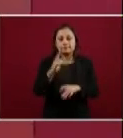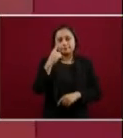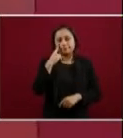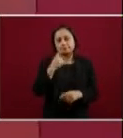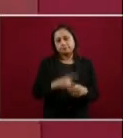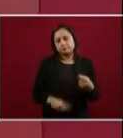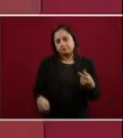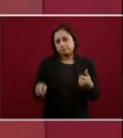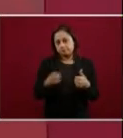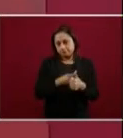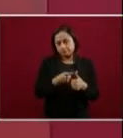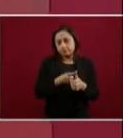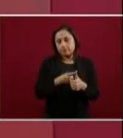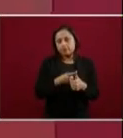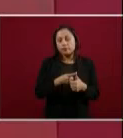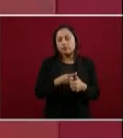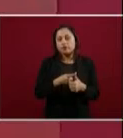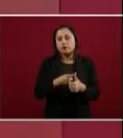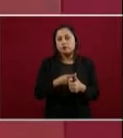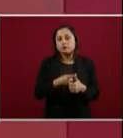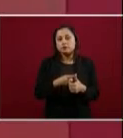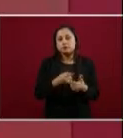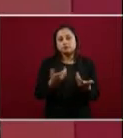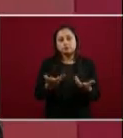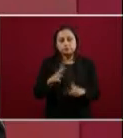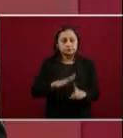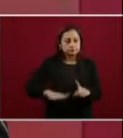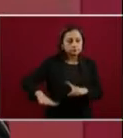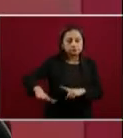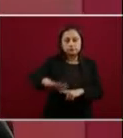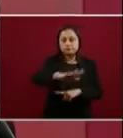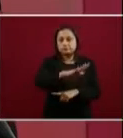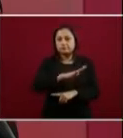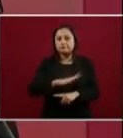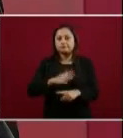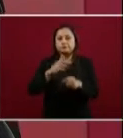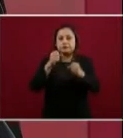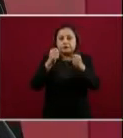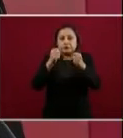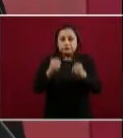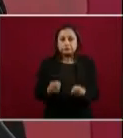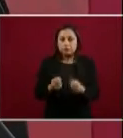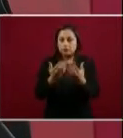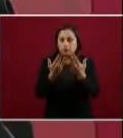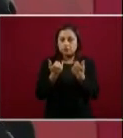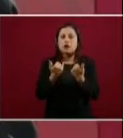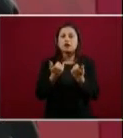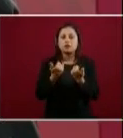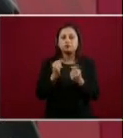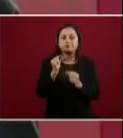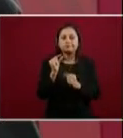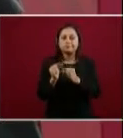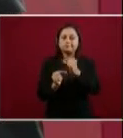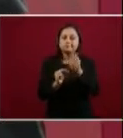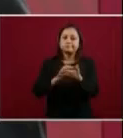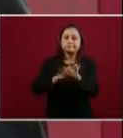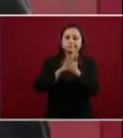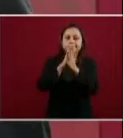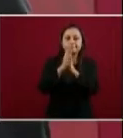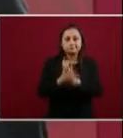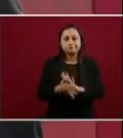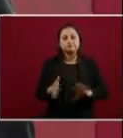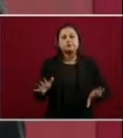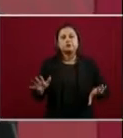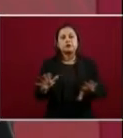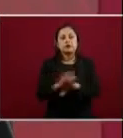tampoco vemos los resultados porque los crímenes están al alza. Es decir, cada mes estamos viendo las estadísticas,